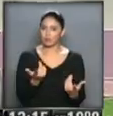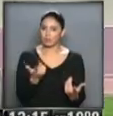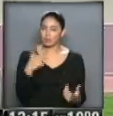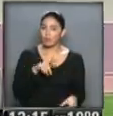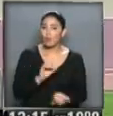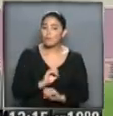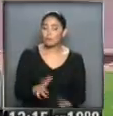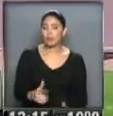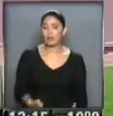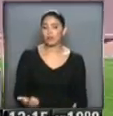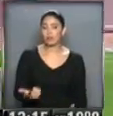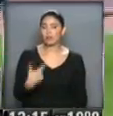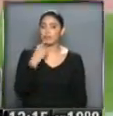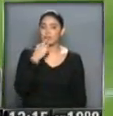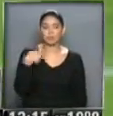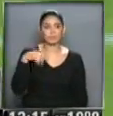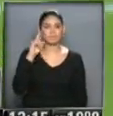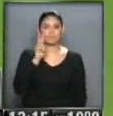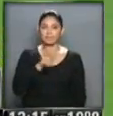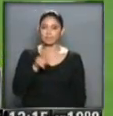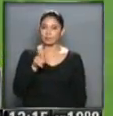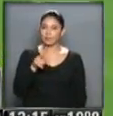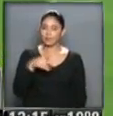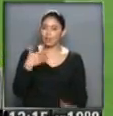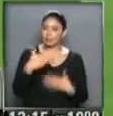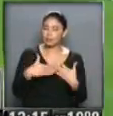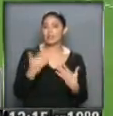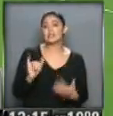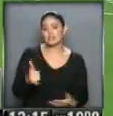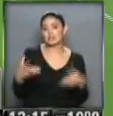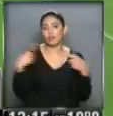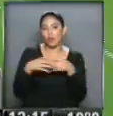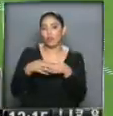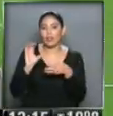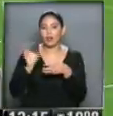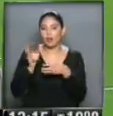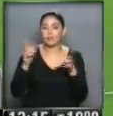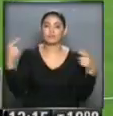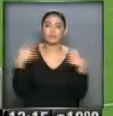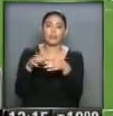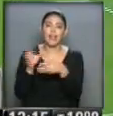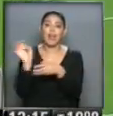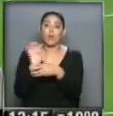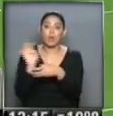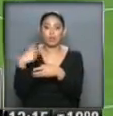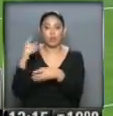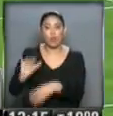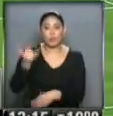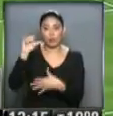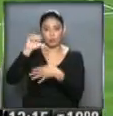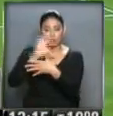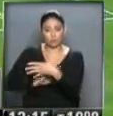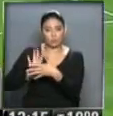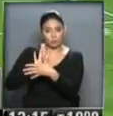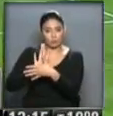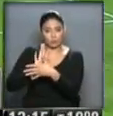una mala señal si uno se pone a ver. Está bien, se jugó con Colombia, Ecuador, después de Argentina, los mejores en Sudamérica.